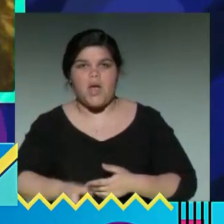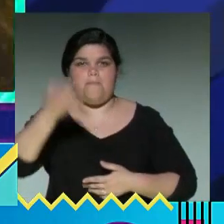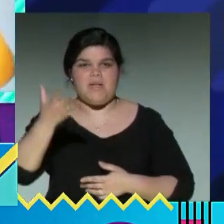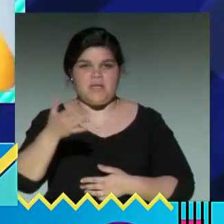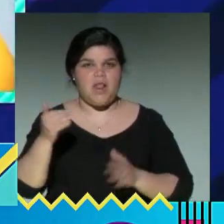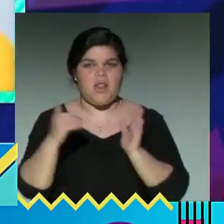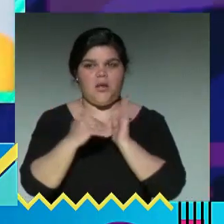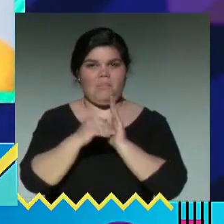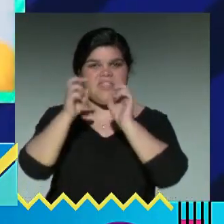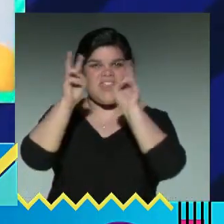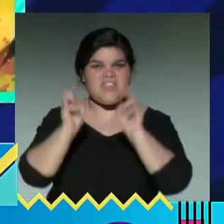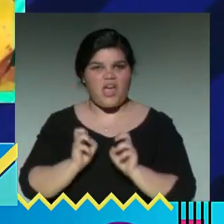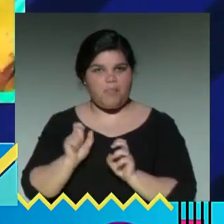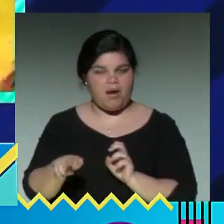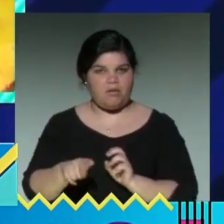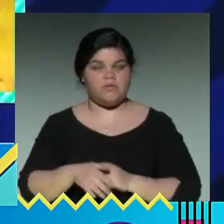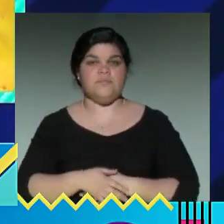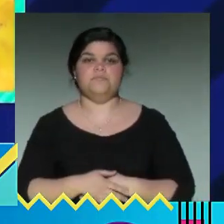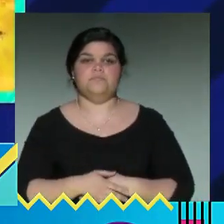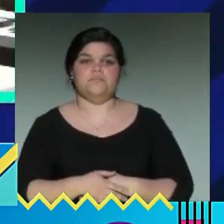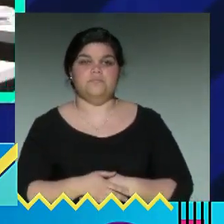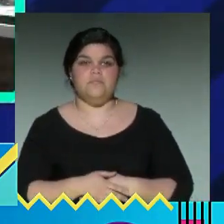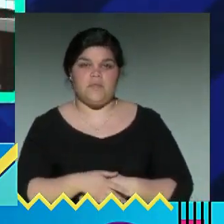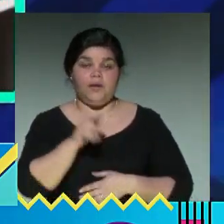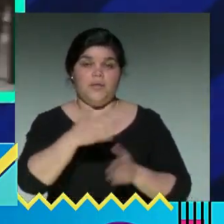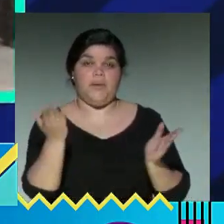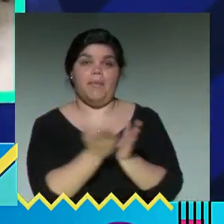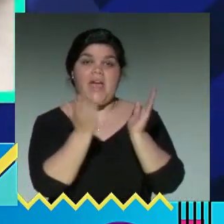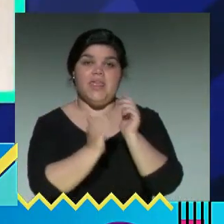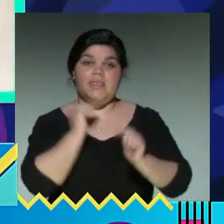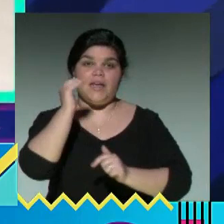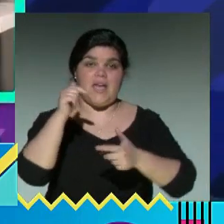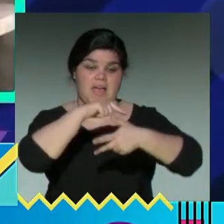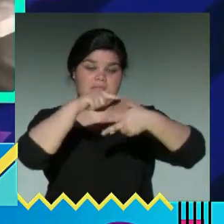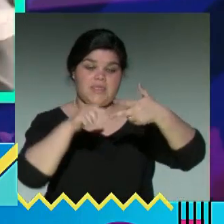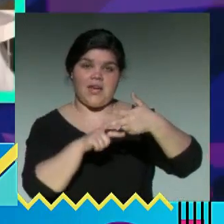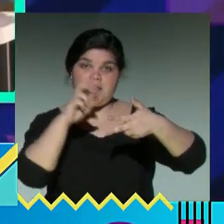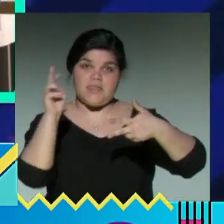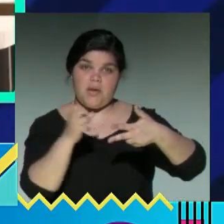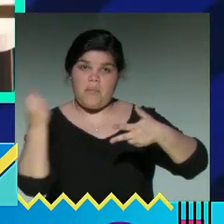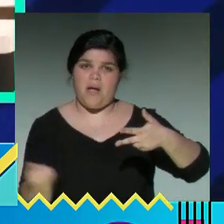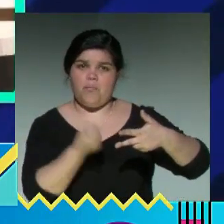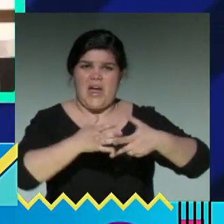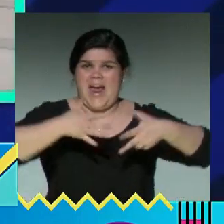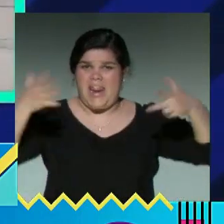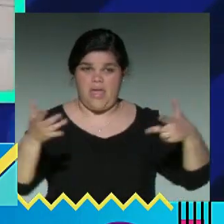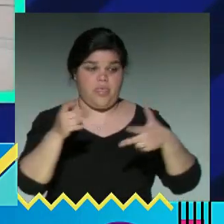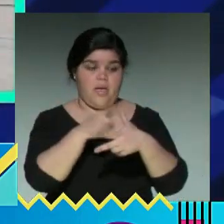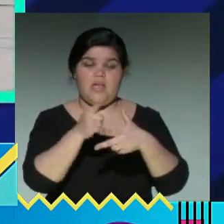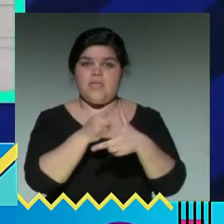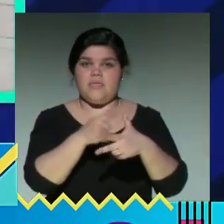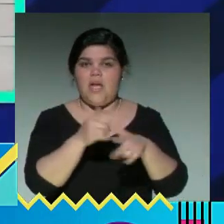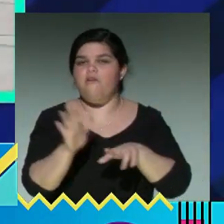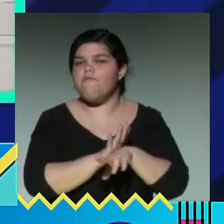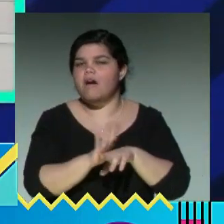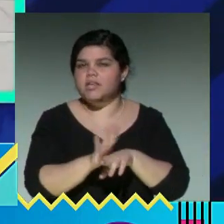con lo temático. Pero básicamente, bueno, la maestría tiene 3 grandes módulos. Uno sería un módulo básico,